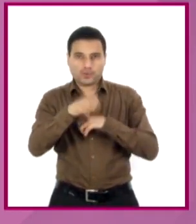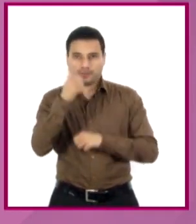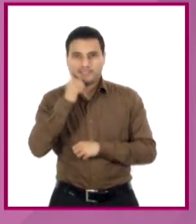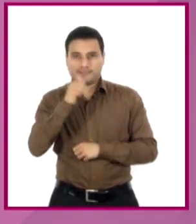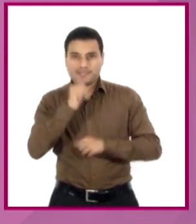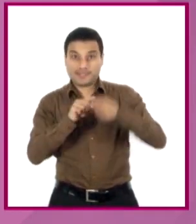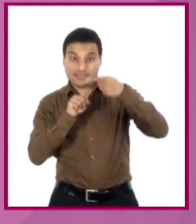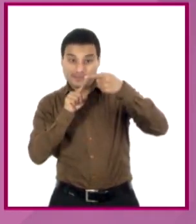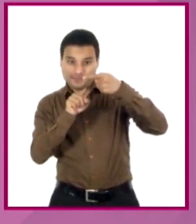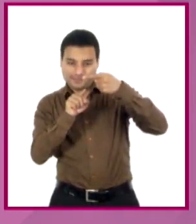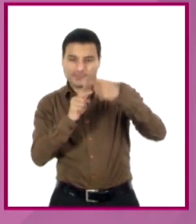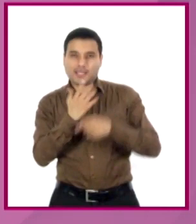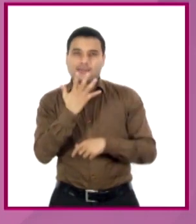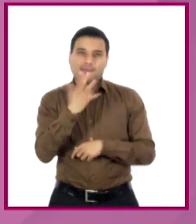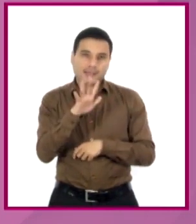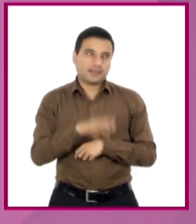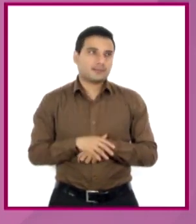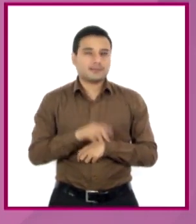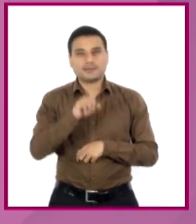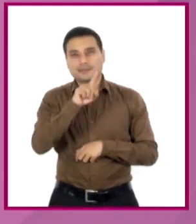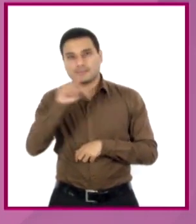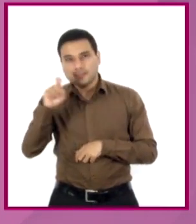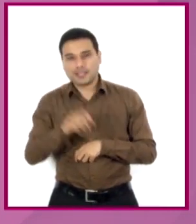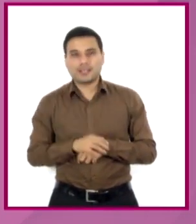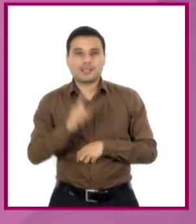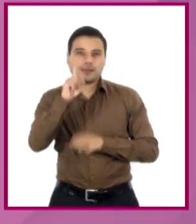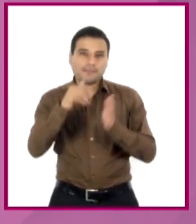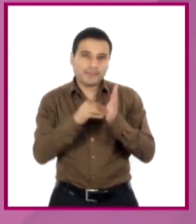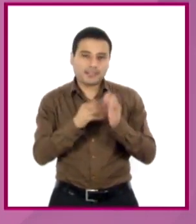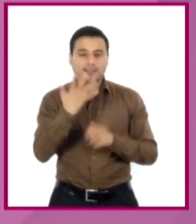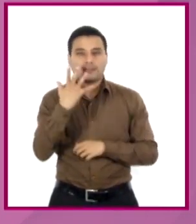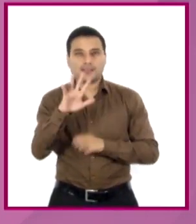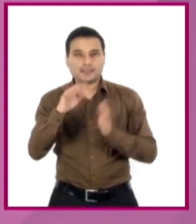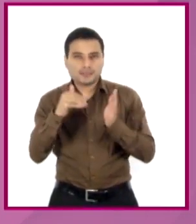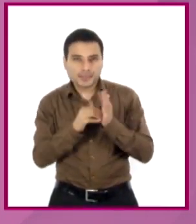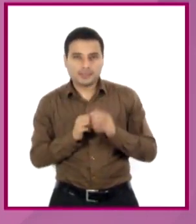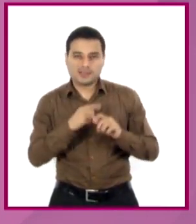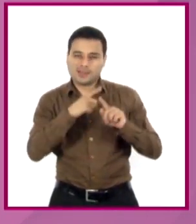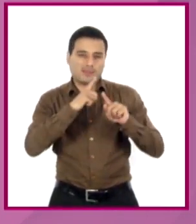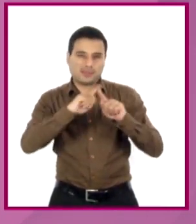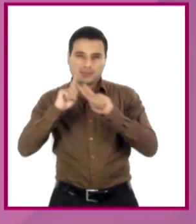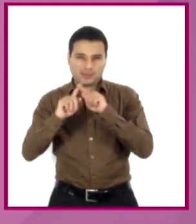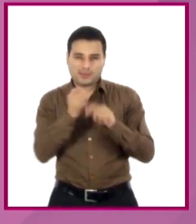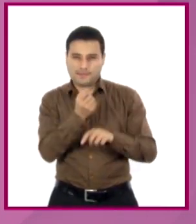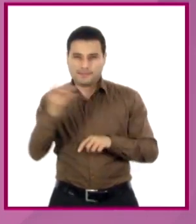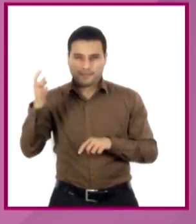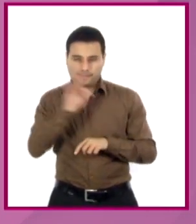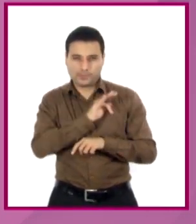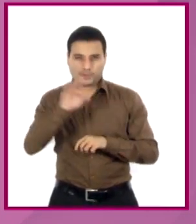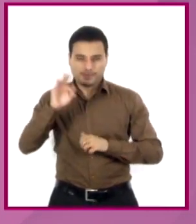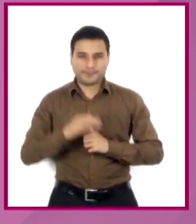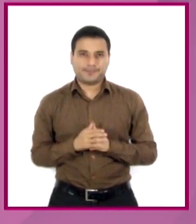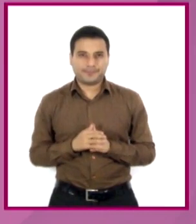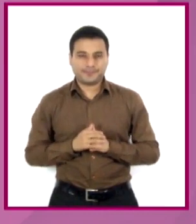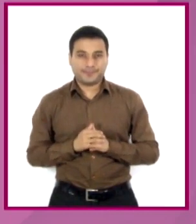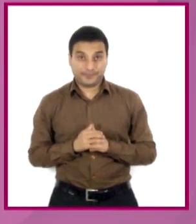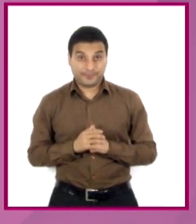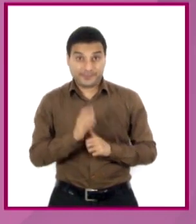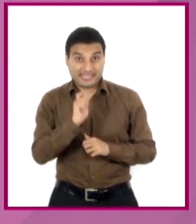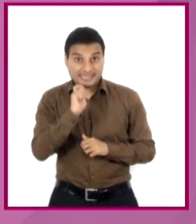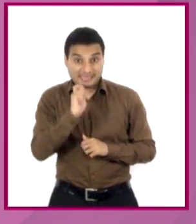10, como 10, 100, 1000, 10.000 y así sucesivamente. De este